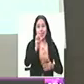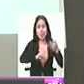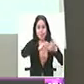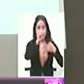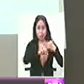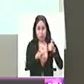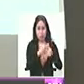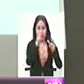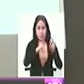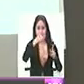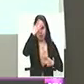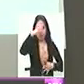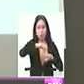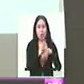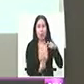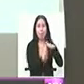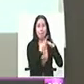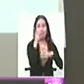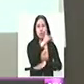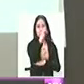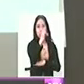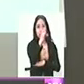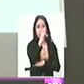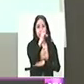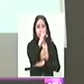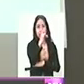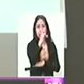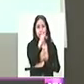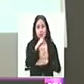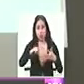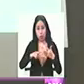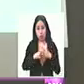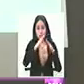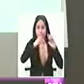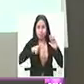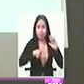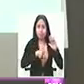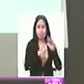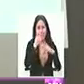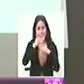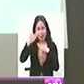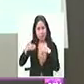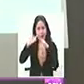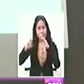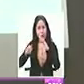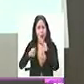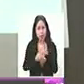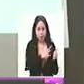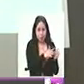el primer caso. Entre el inicio de la cuarentena y la conclusión de la